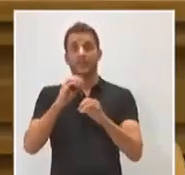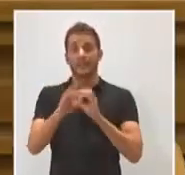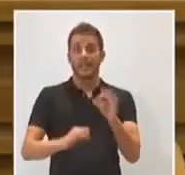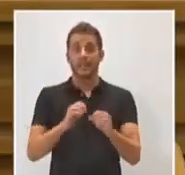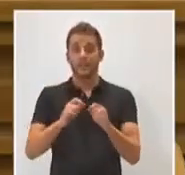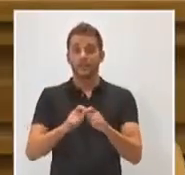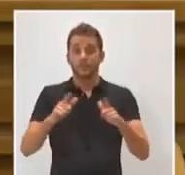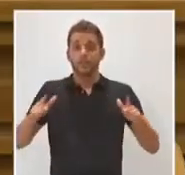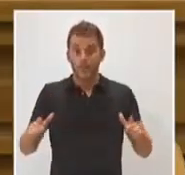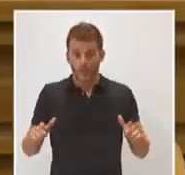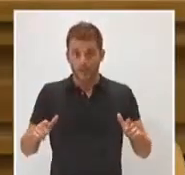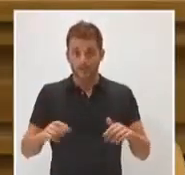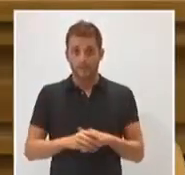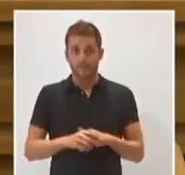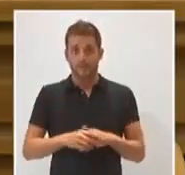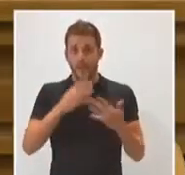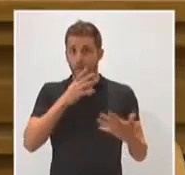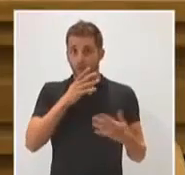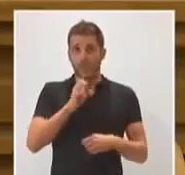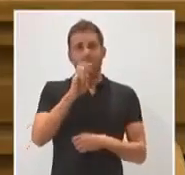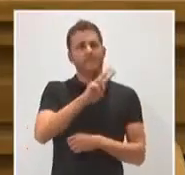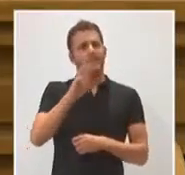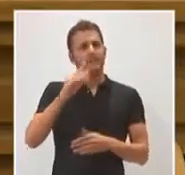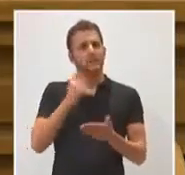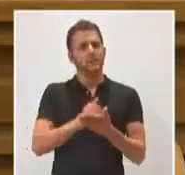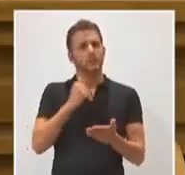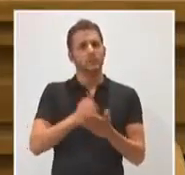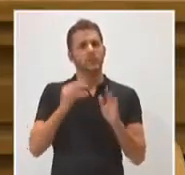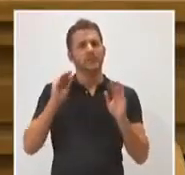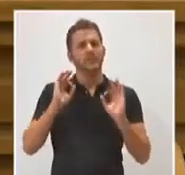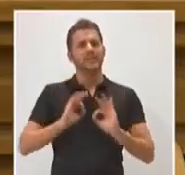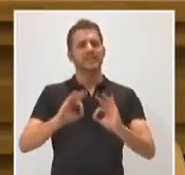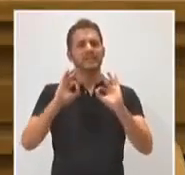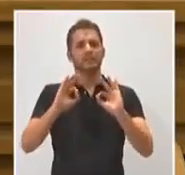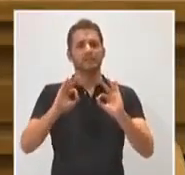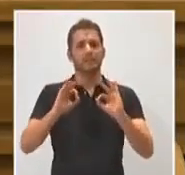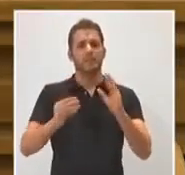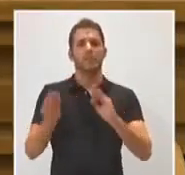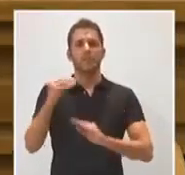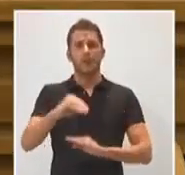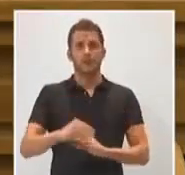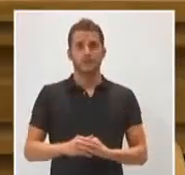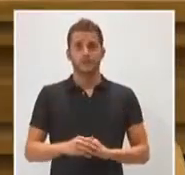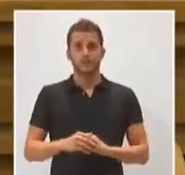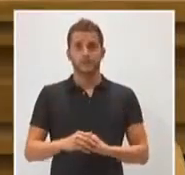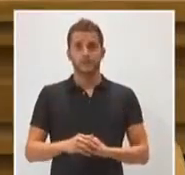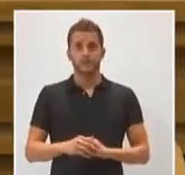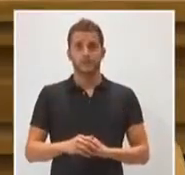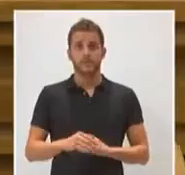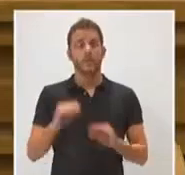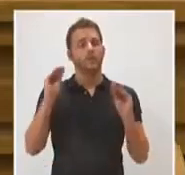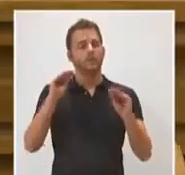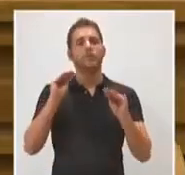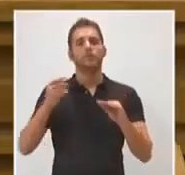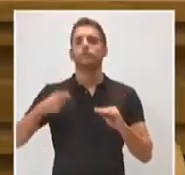ahora mismo y 23 cursos de especialización más simplemente la formación personal